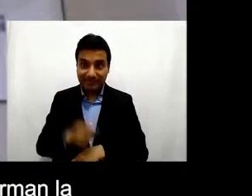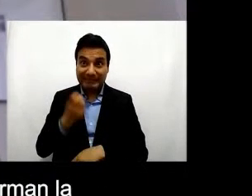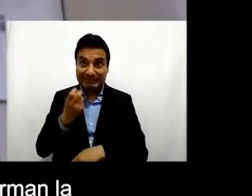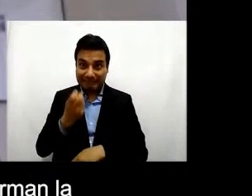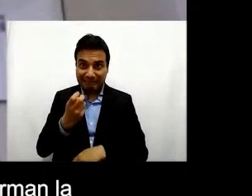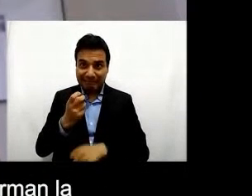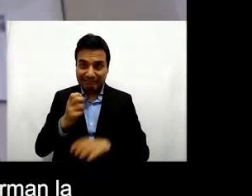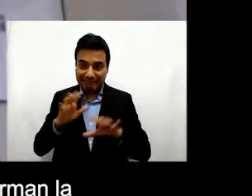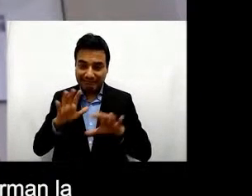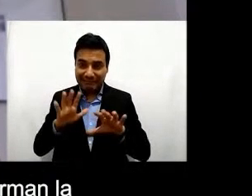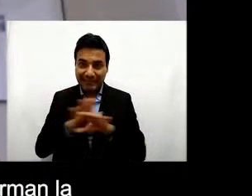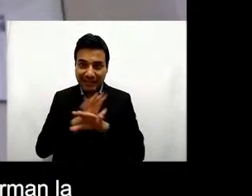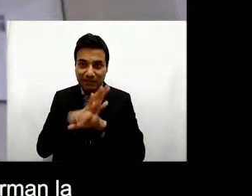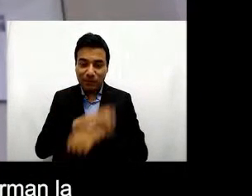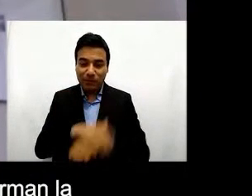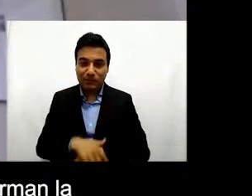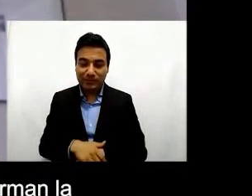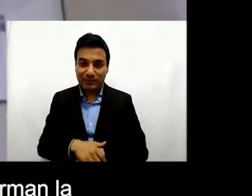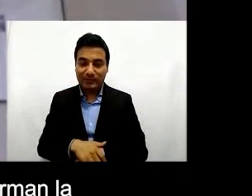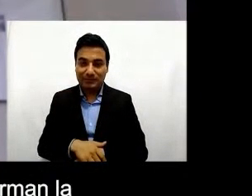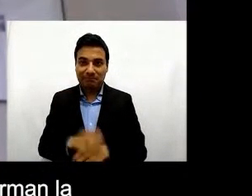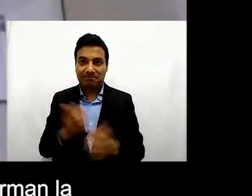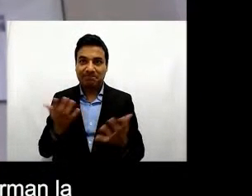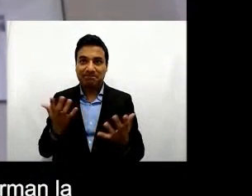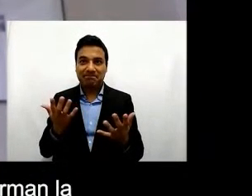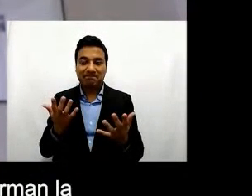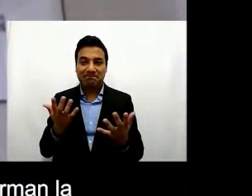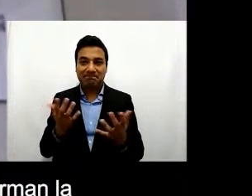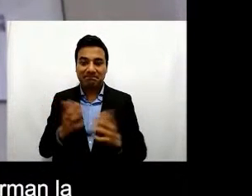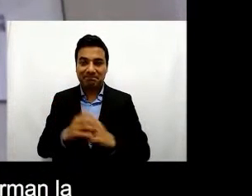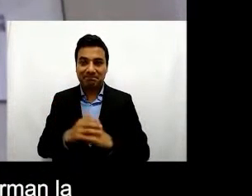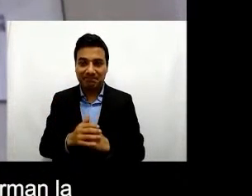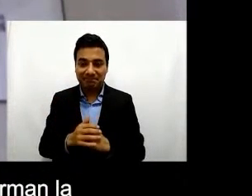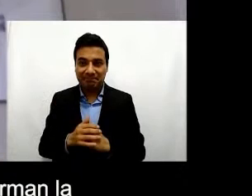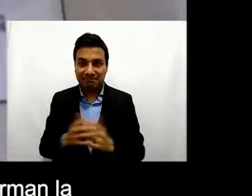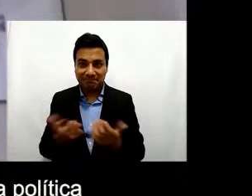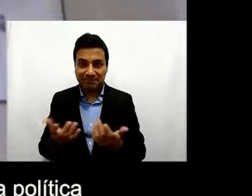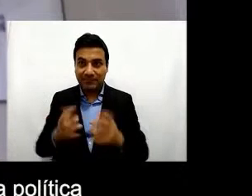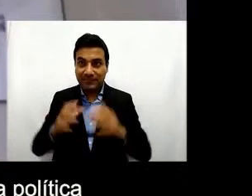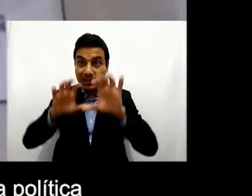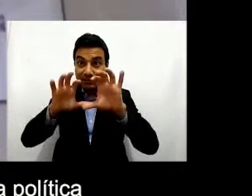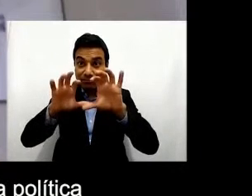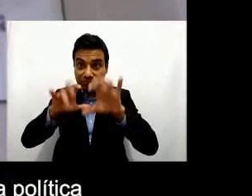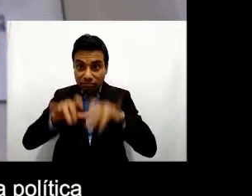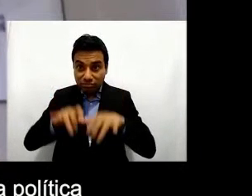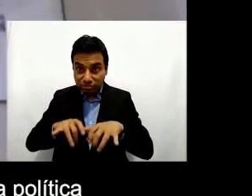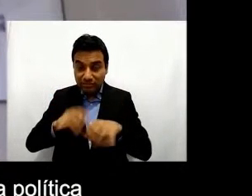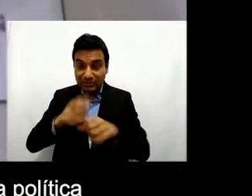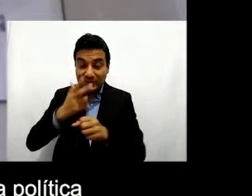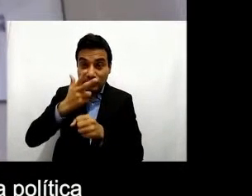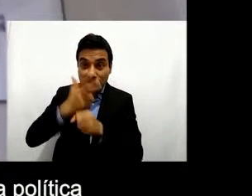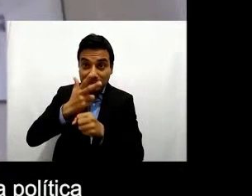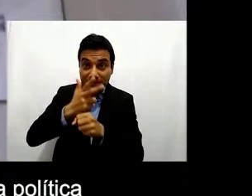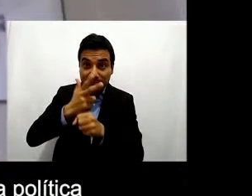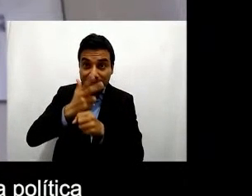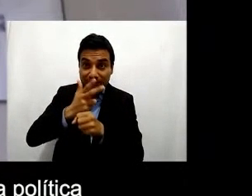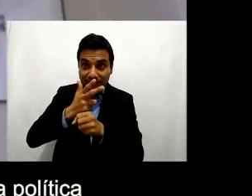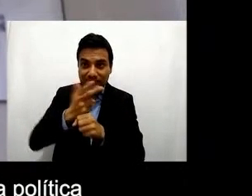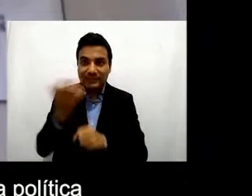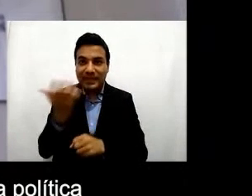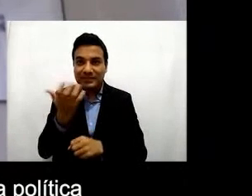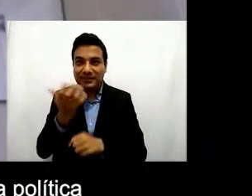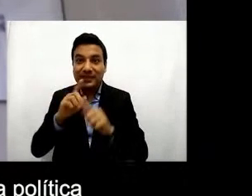es quién crea los documentos que informan la política pública. Ahora son ellos. Y